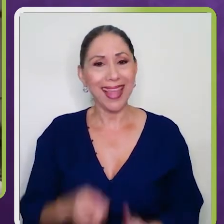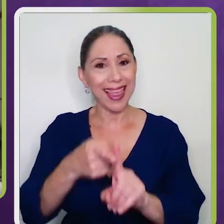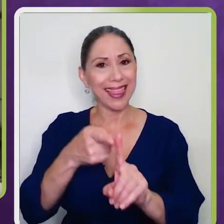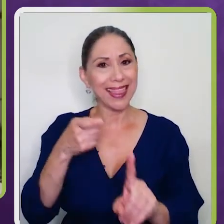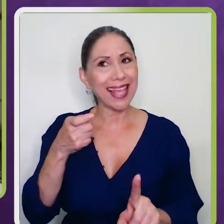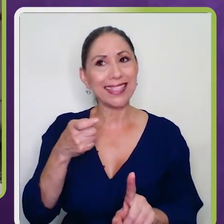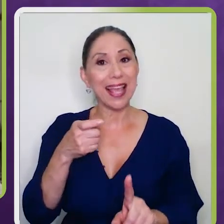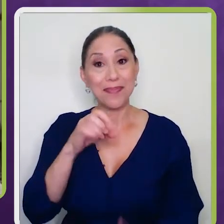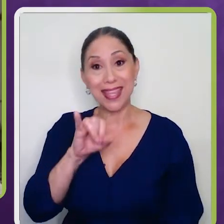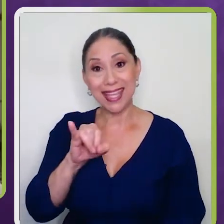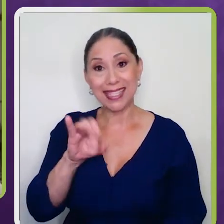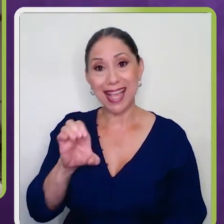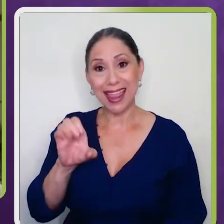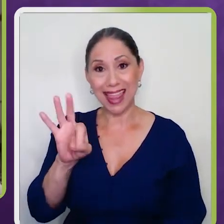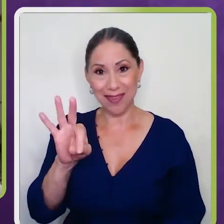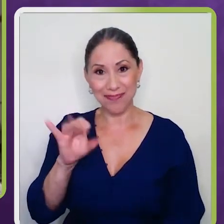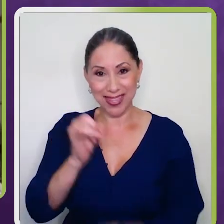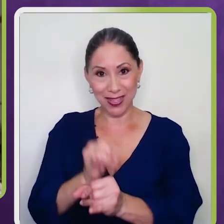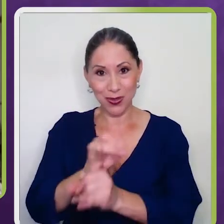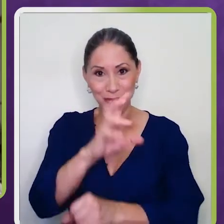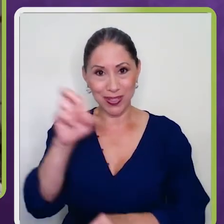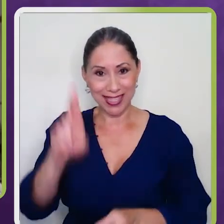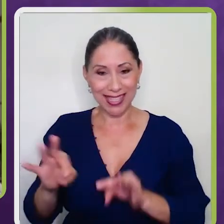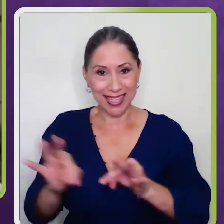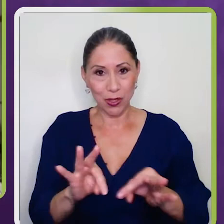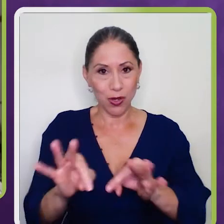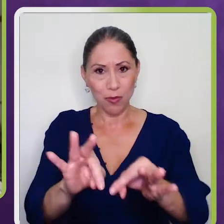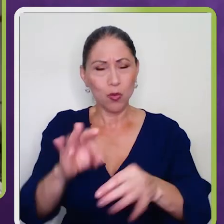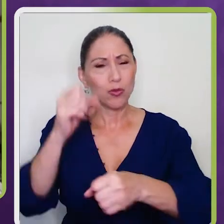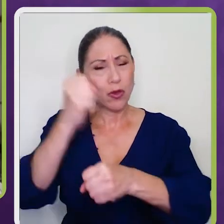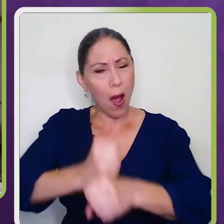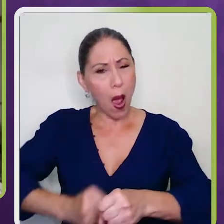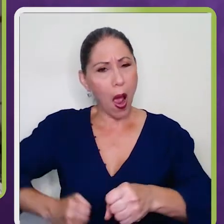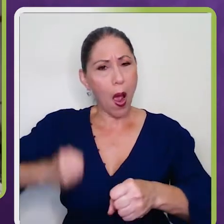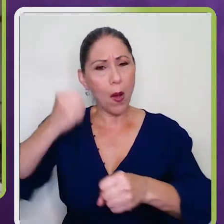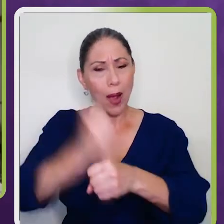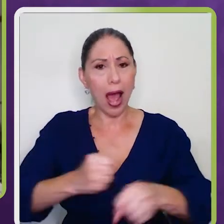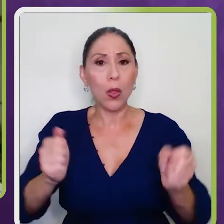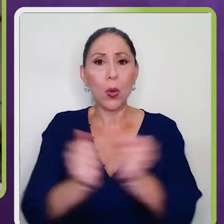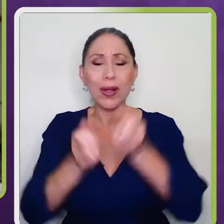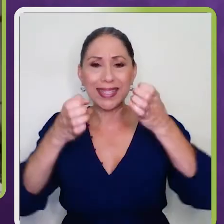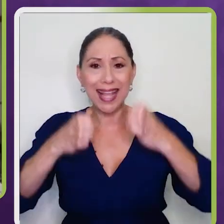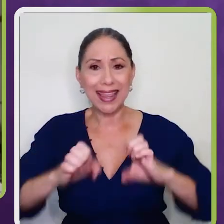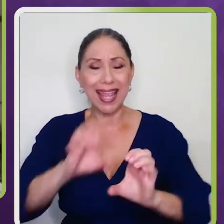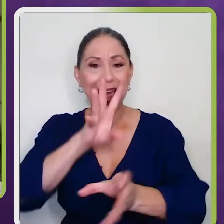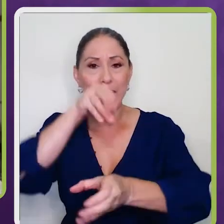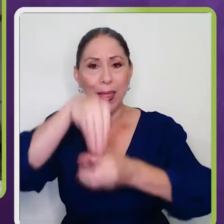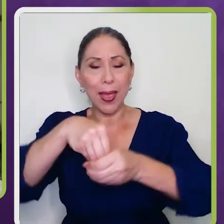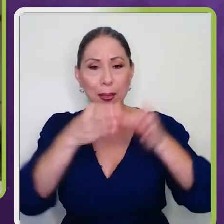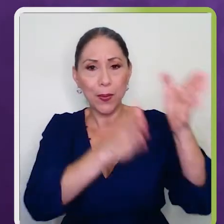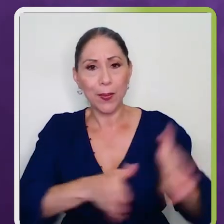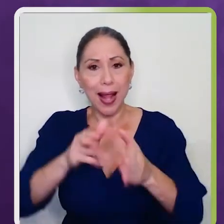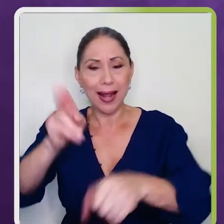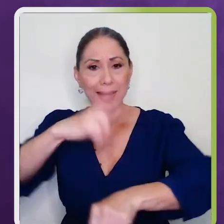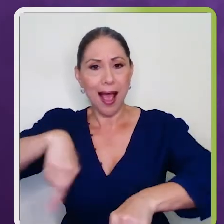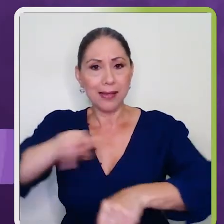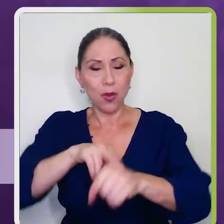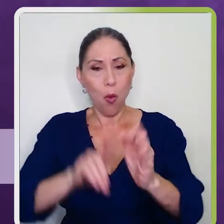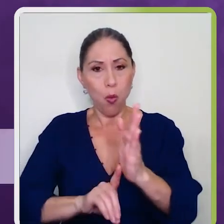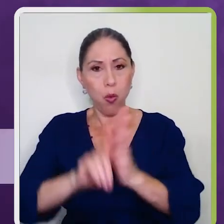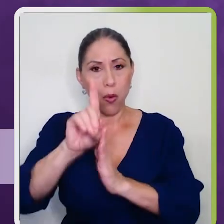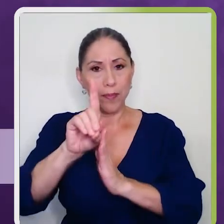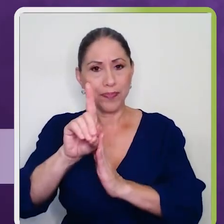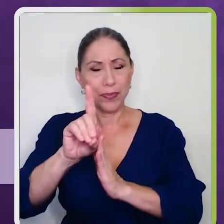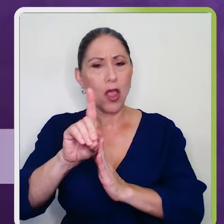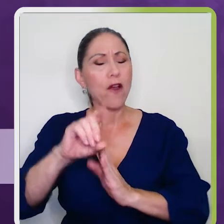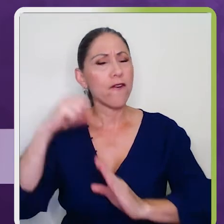desde el ICT se ha estado trabajando muy estratégicamente dentro del Plan Nacional de Desarrollo. Hemos trabajado